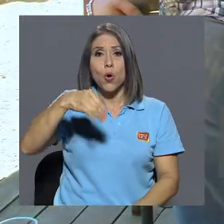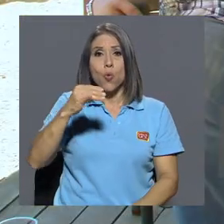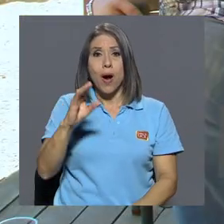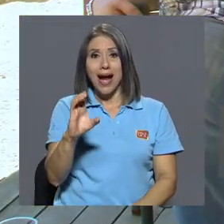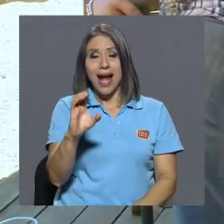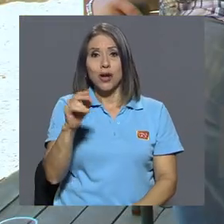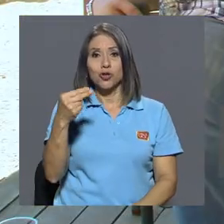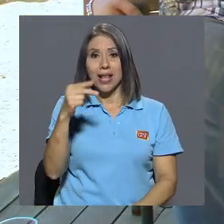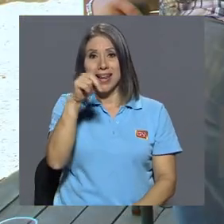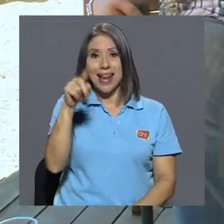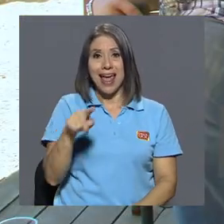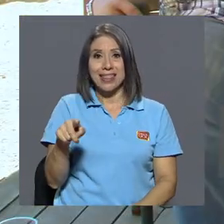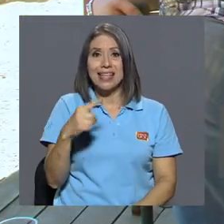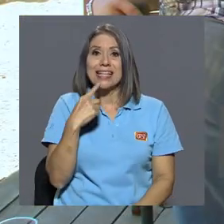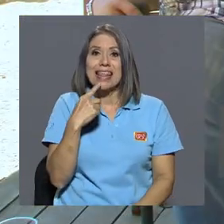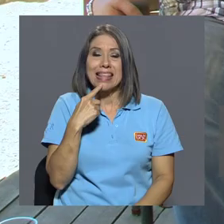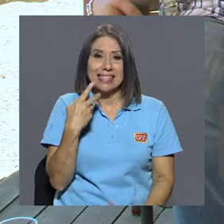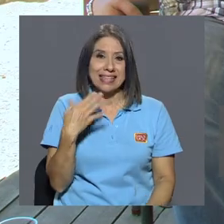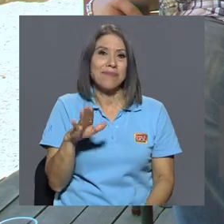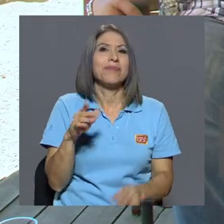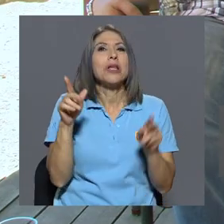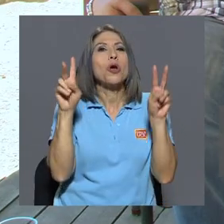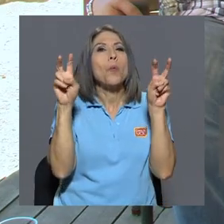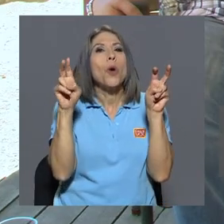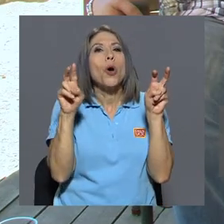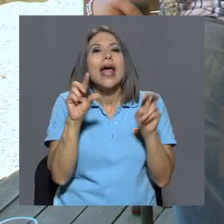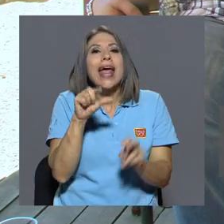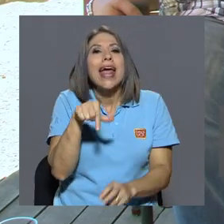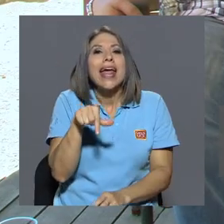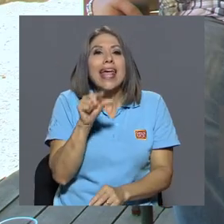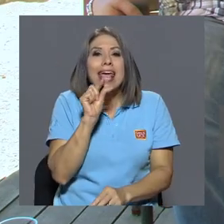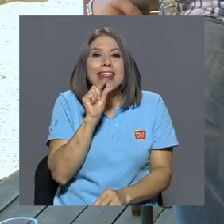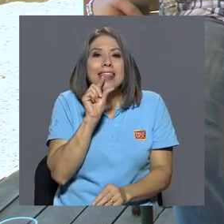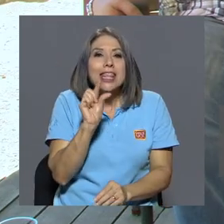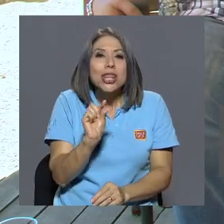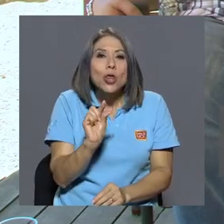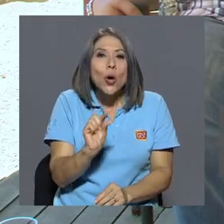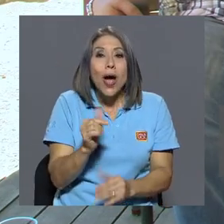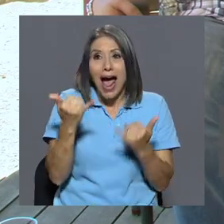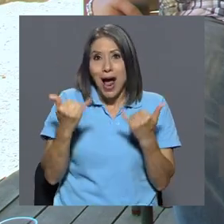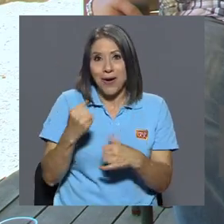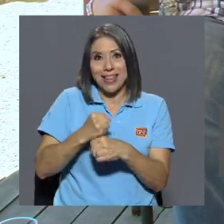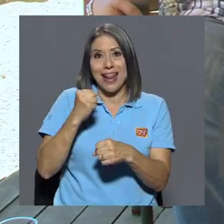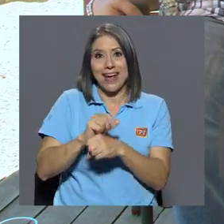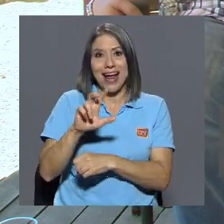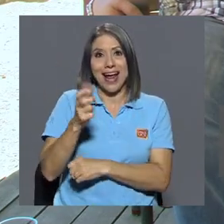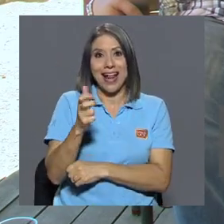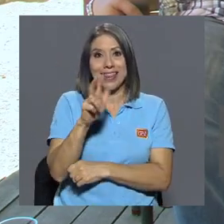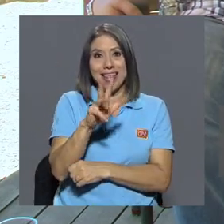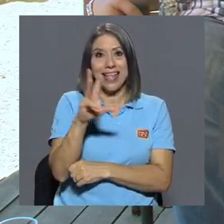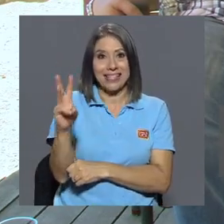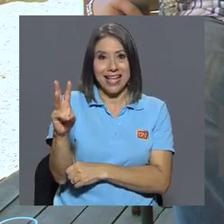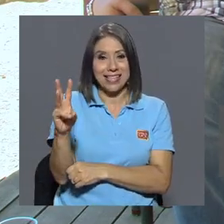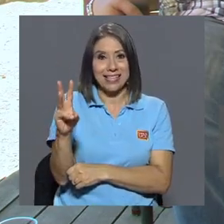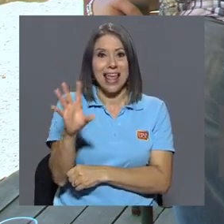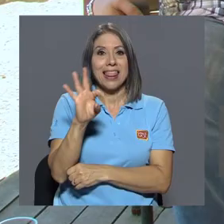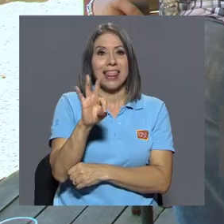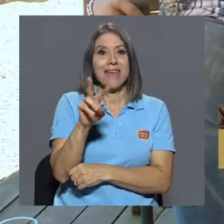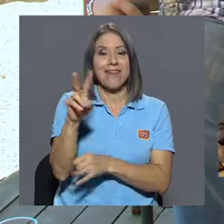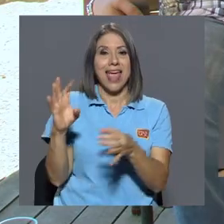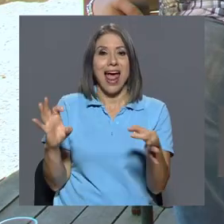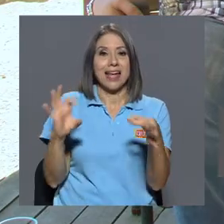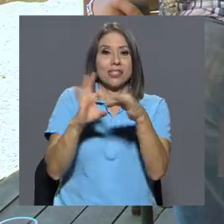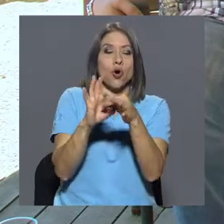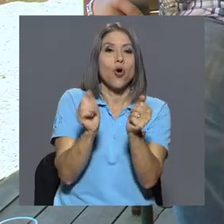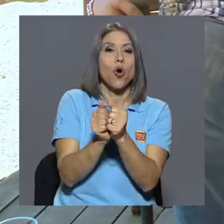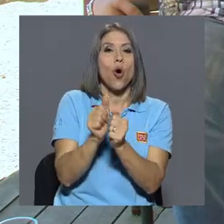Queditico. Ahora trabaja en el colega Canal 36, TV Anexión, con Moncho Col. Él